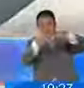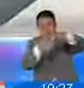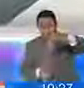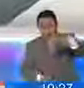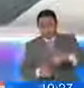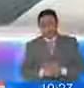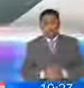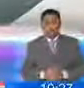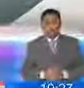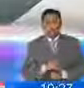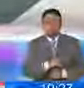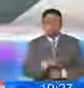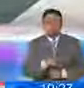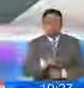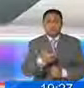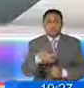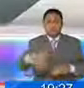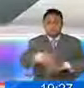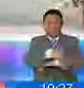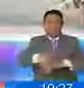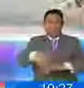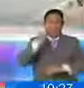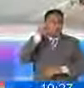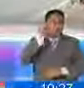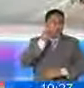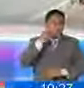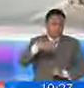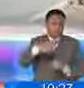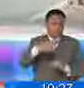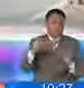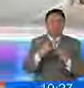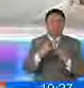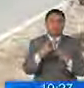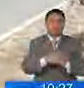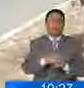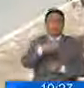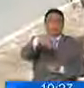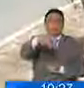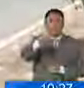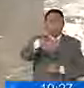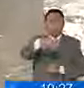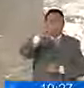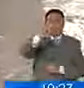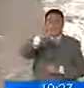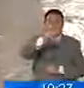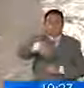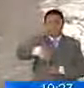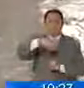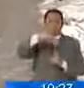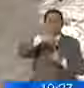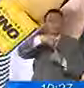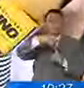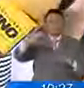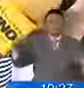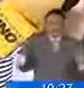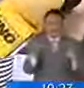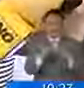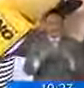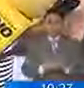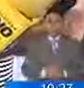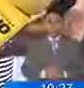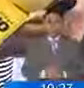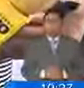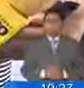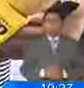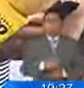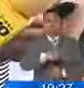de la prolongación de la avenida Simón Bolívar, que conecta la Panamericana Norte con la autopista Manuel Córdoba Galarza. En la práctica,